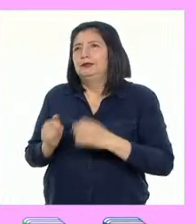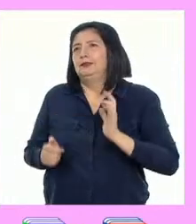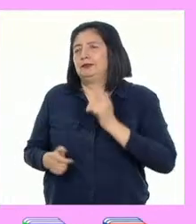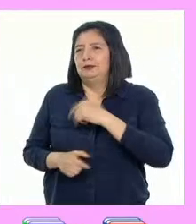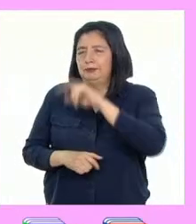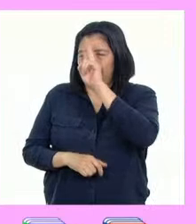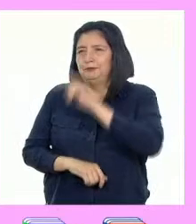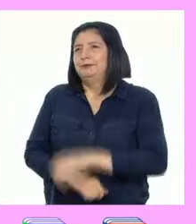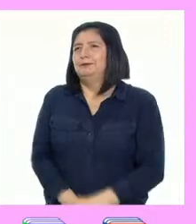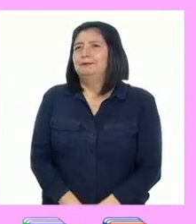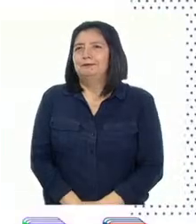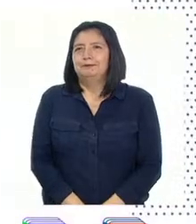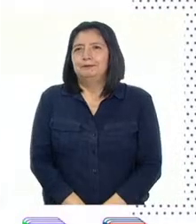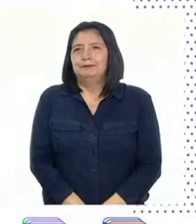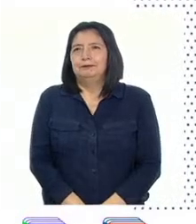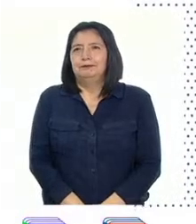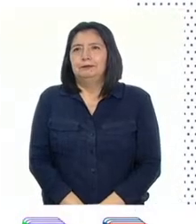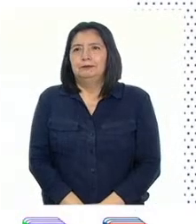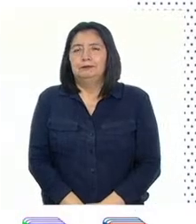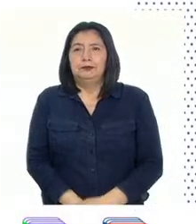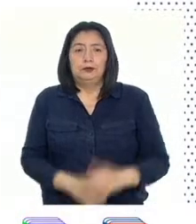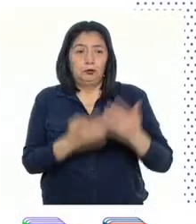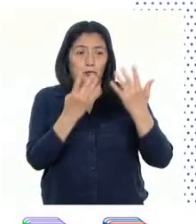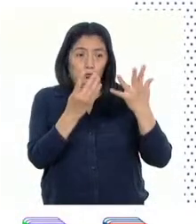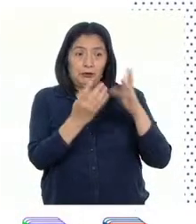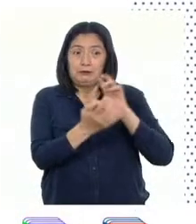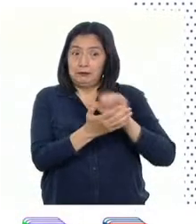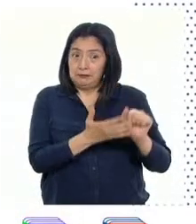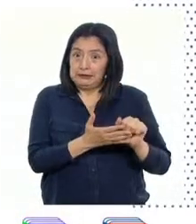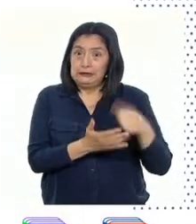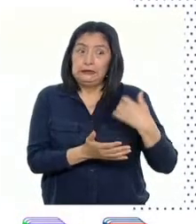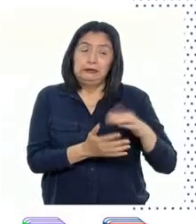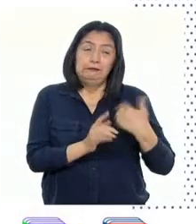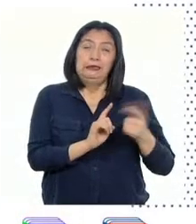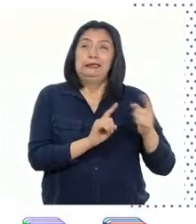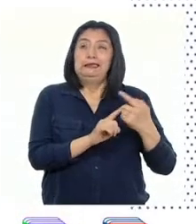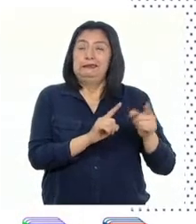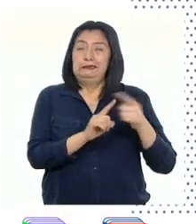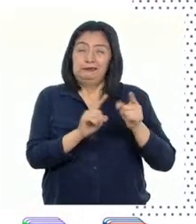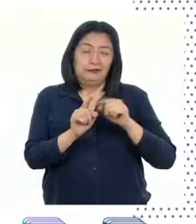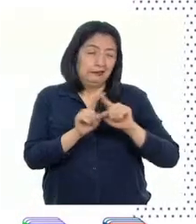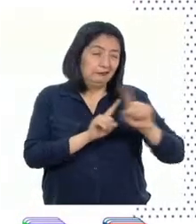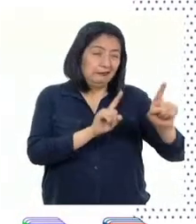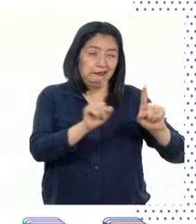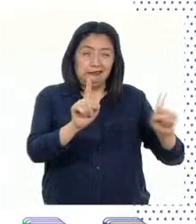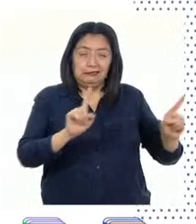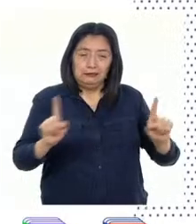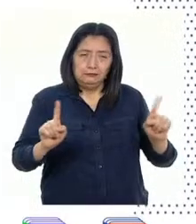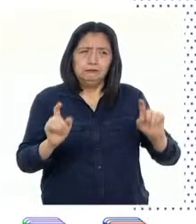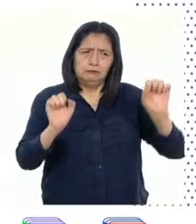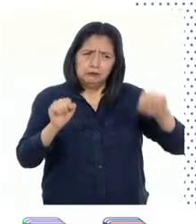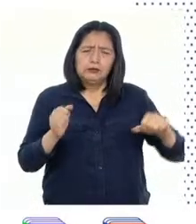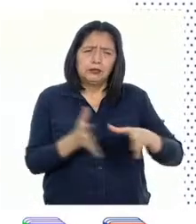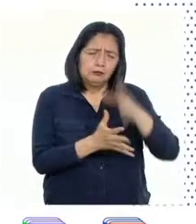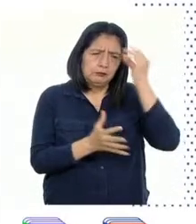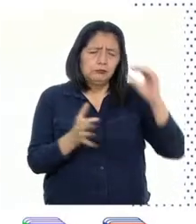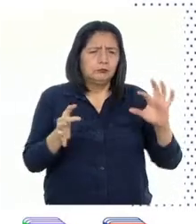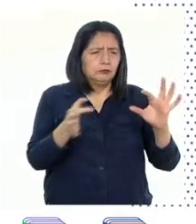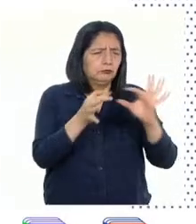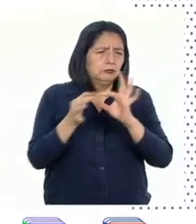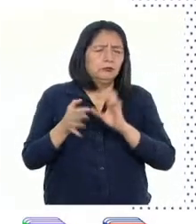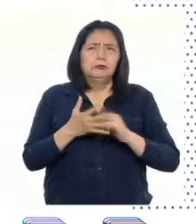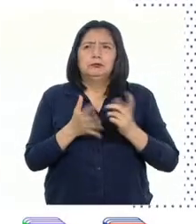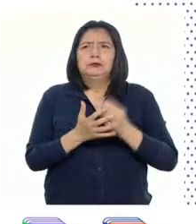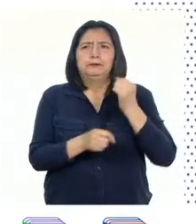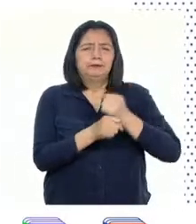Perú. En esos 9 meses, a pesar de las distancias, aprendimos a conectarnos y a trabajar en un super equipo